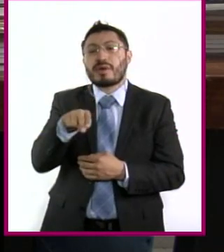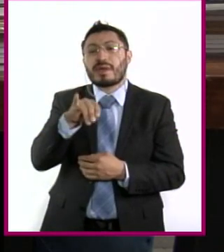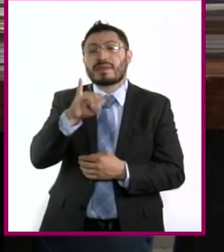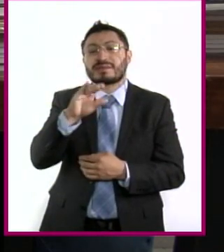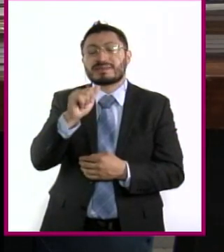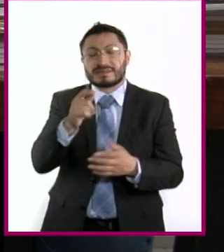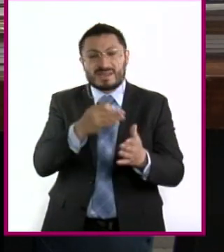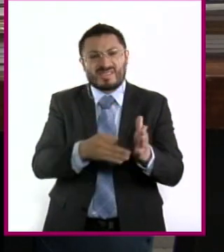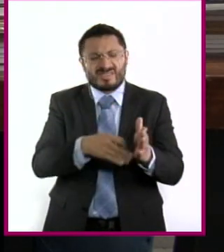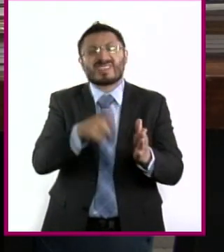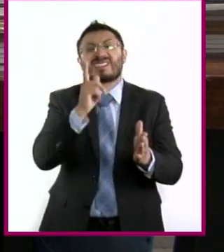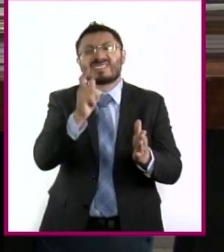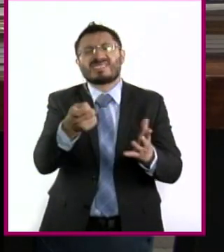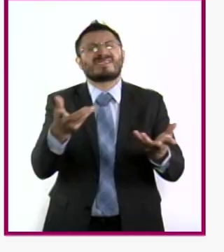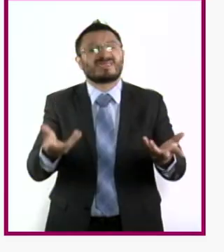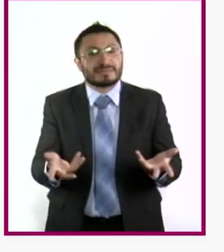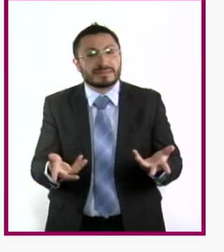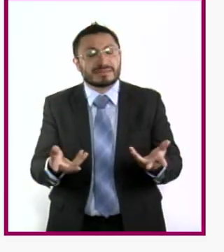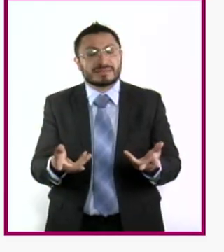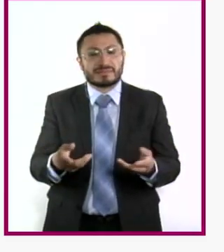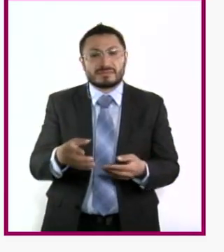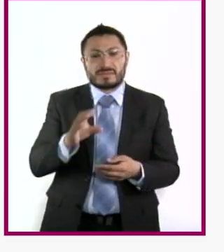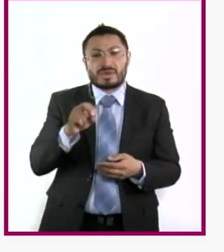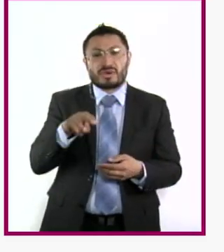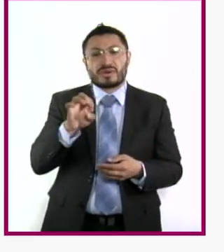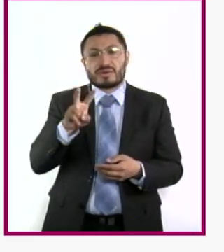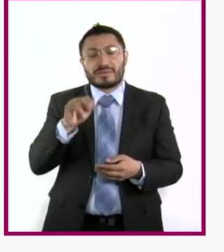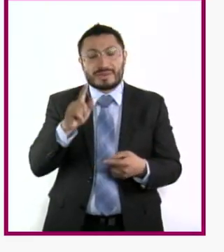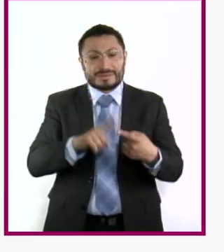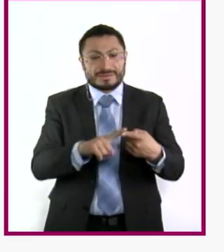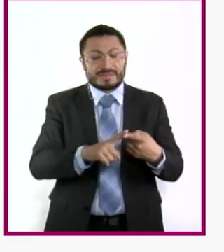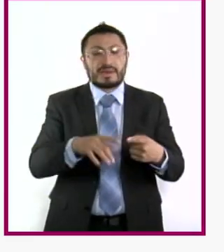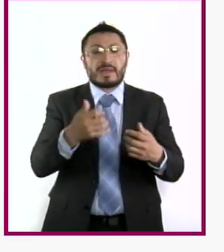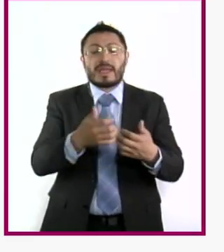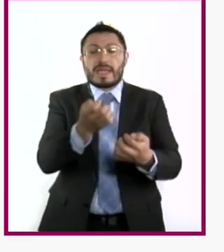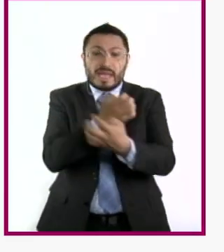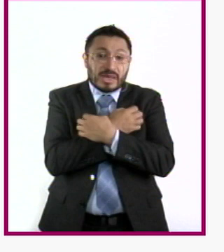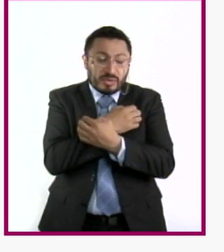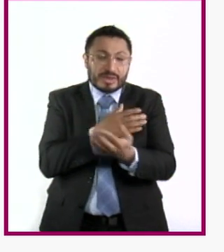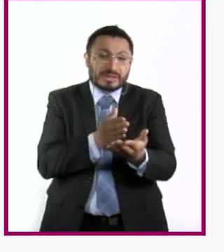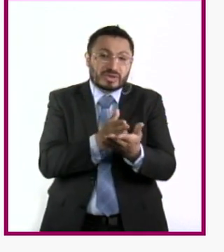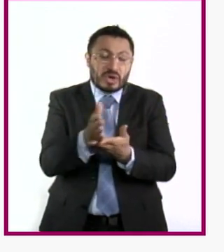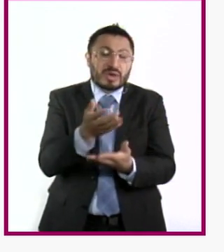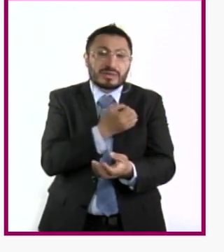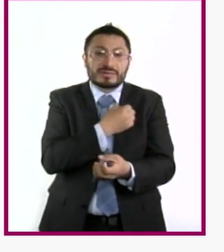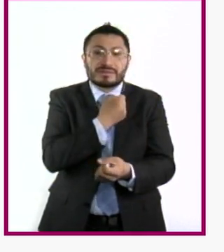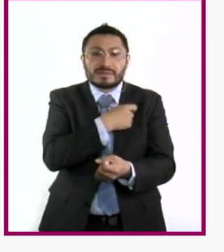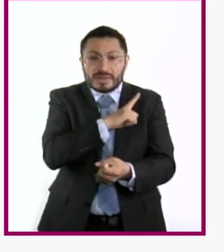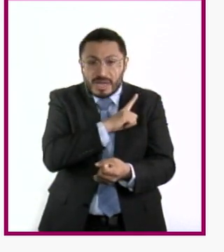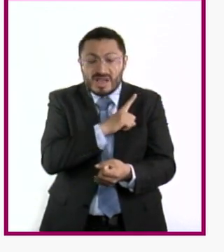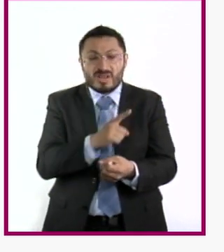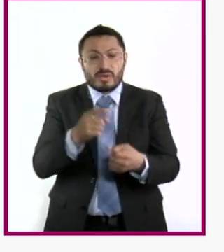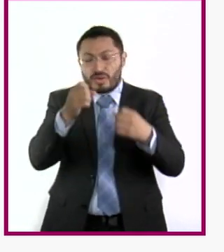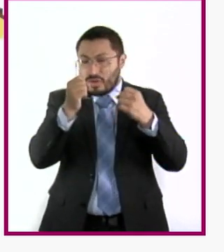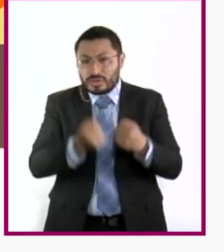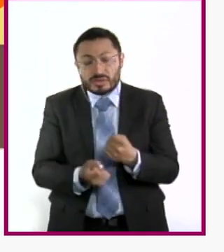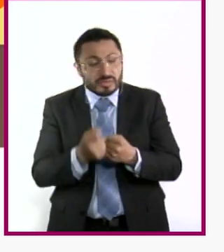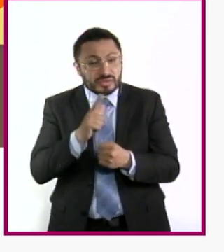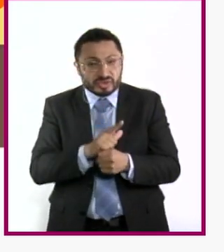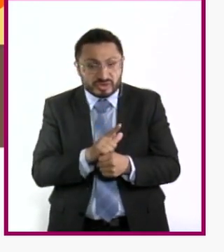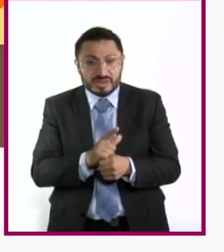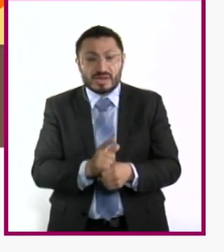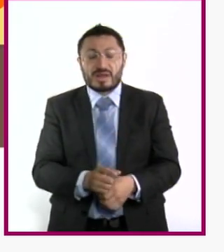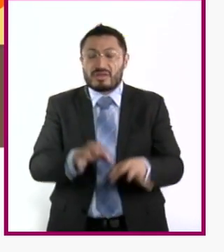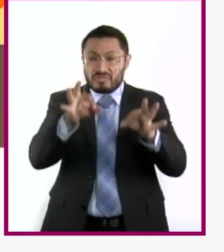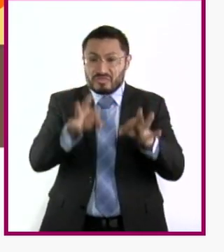cierto? Según el Coneval, son rezago educativo, acceso a los servicios de salud, acceso a la seguridad social, calidad y